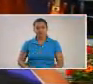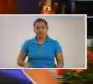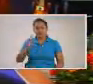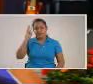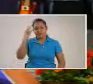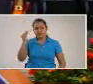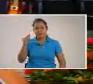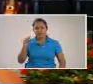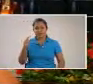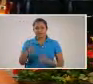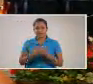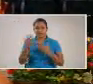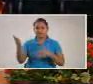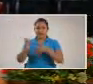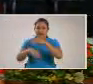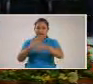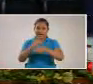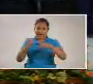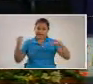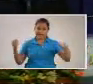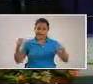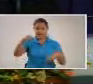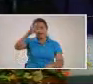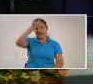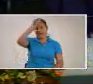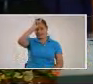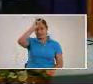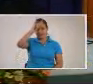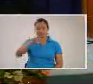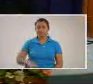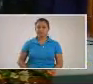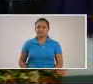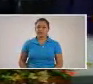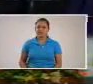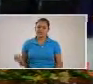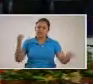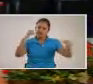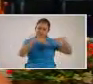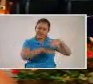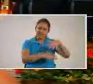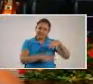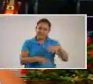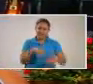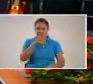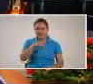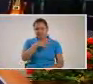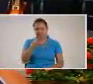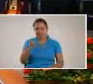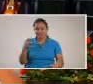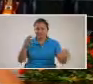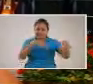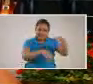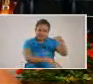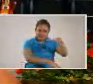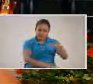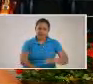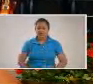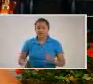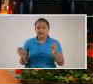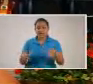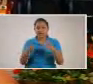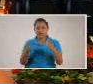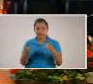a atar al diablo y lo van a encarcelar en el abismo. Y entonces